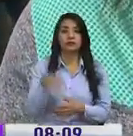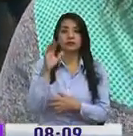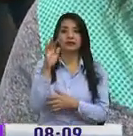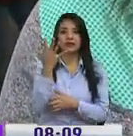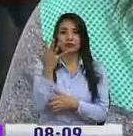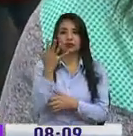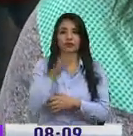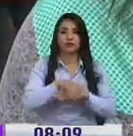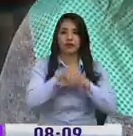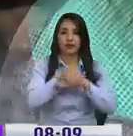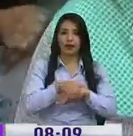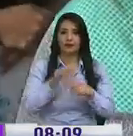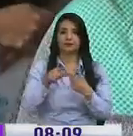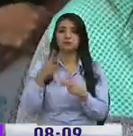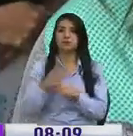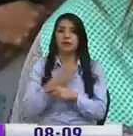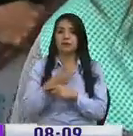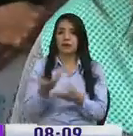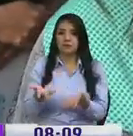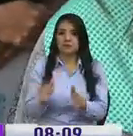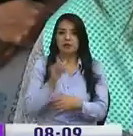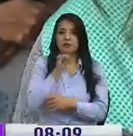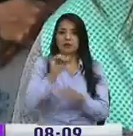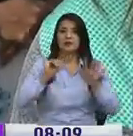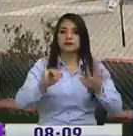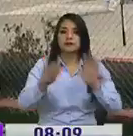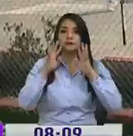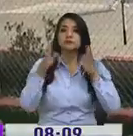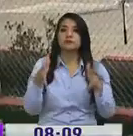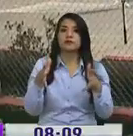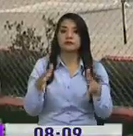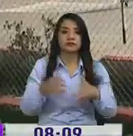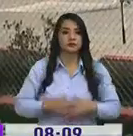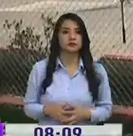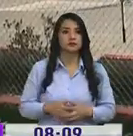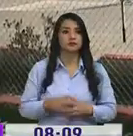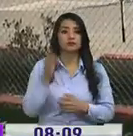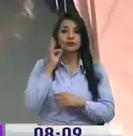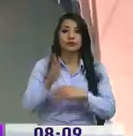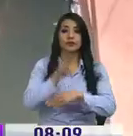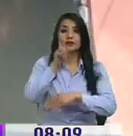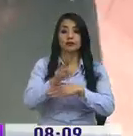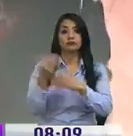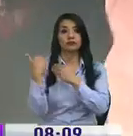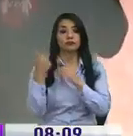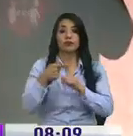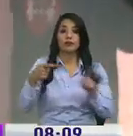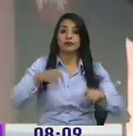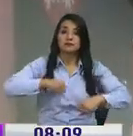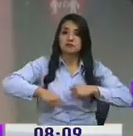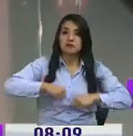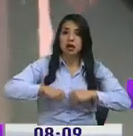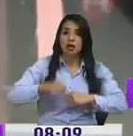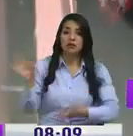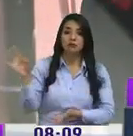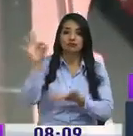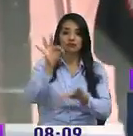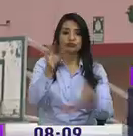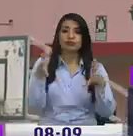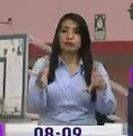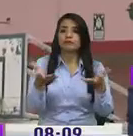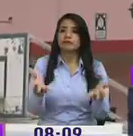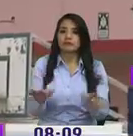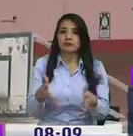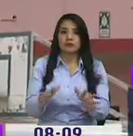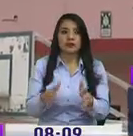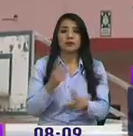inglés, matemáticas, nos hace falta 6 docentes. A decir de la rectora encargada, desde mayo no se les ha asignado a más docentes y eso